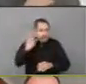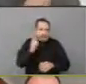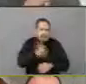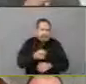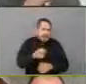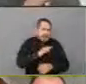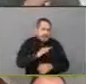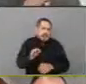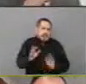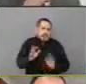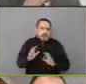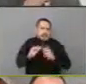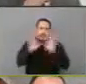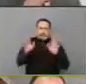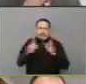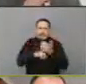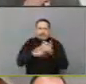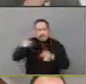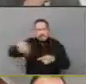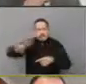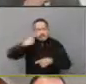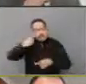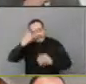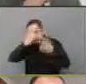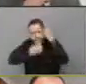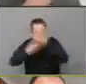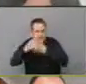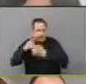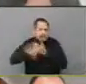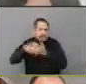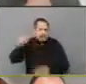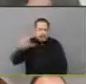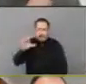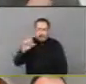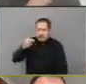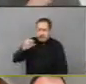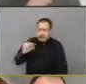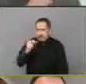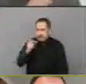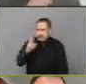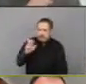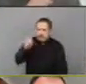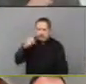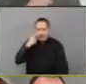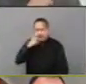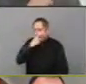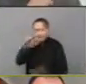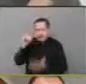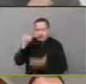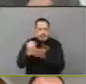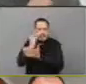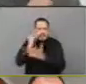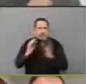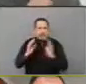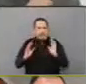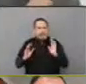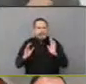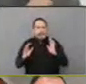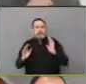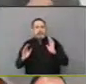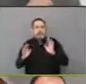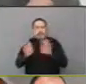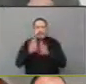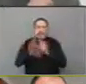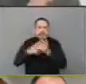discriminatorios, desde luego están sujetos a prueba y a valoración y a la decisión de estos órganos del Estado,